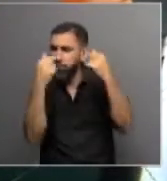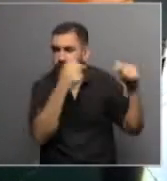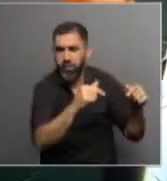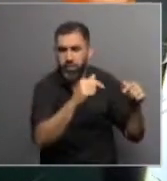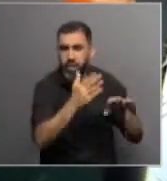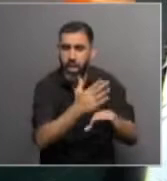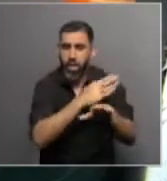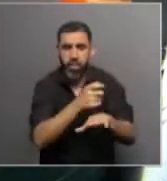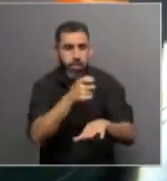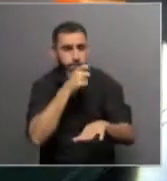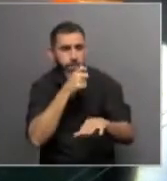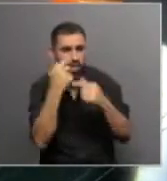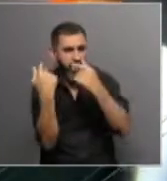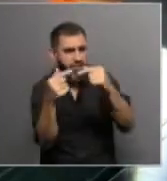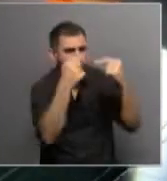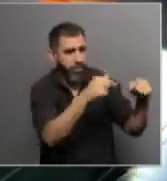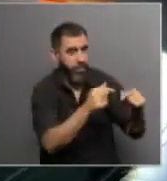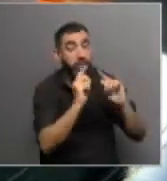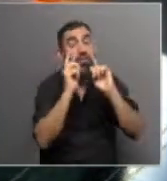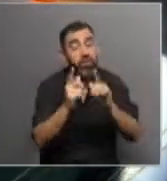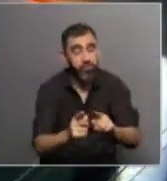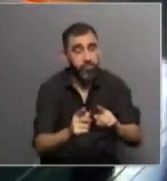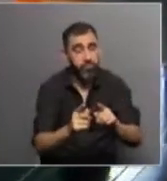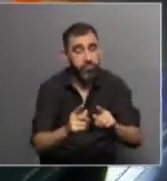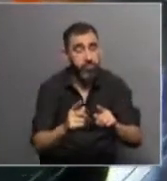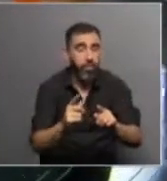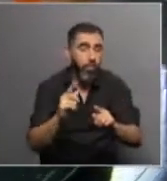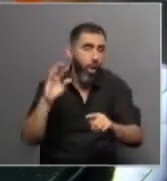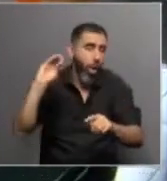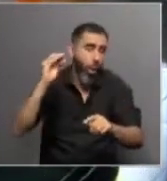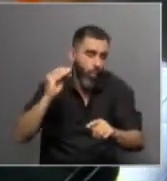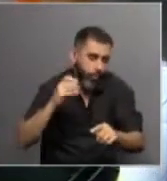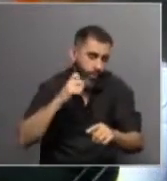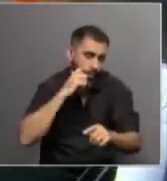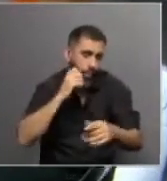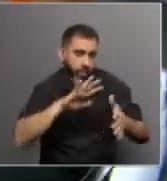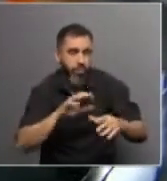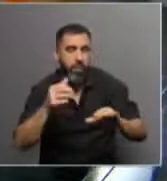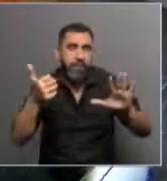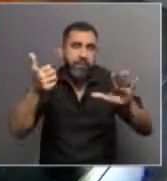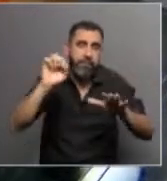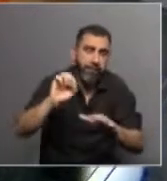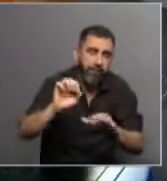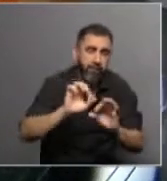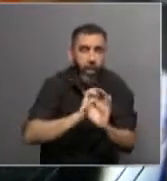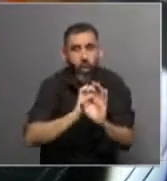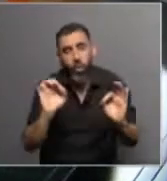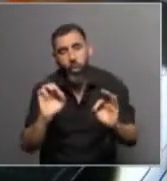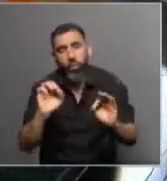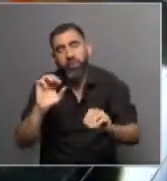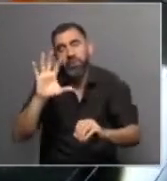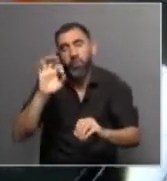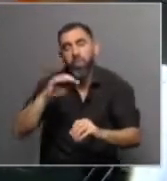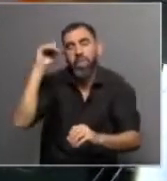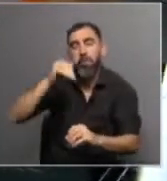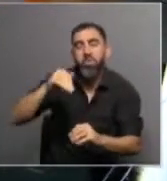diferente a las rocas anteriores y a su vez con una edad relativamente joven que anda entre los 60 a